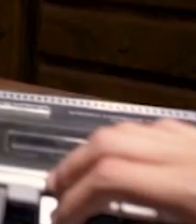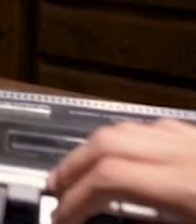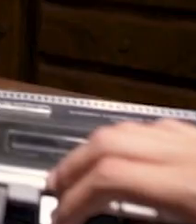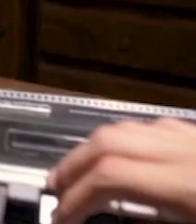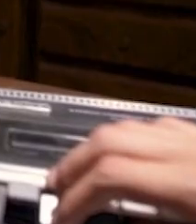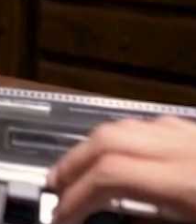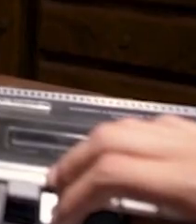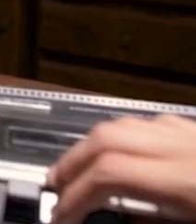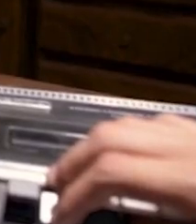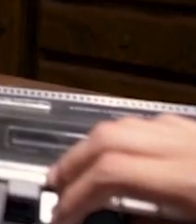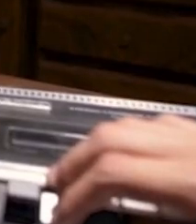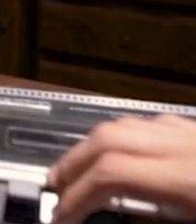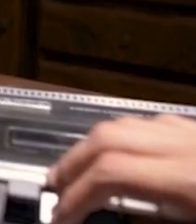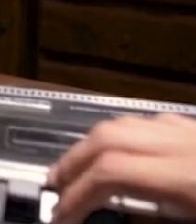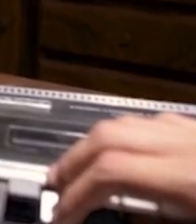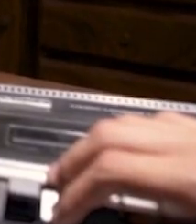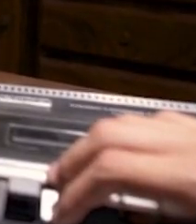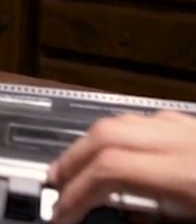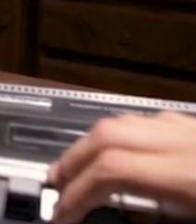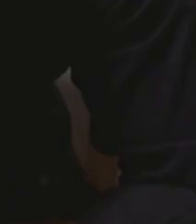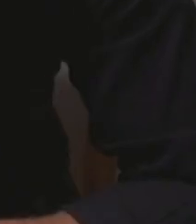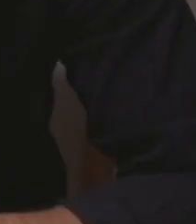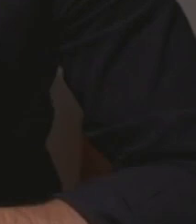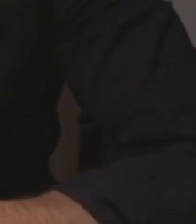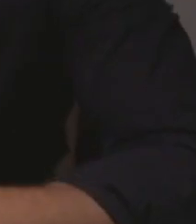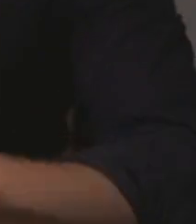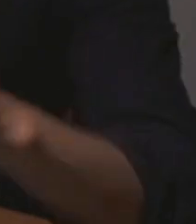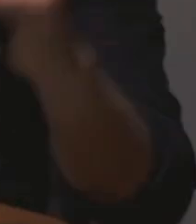funeral el homenaje que se merecía?